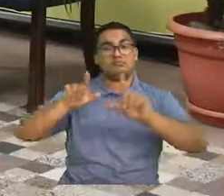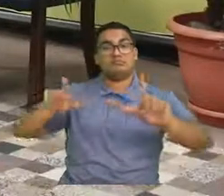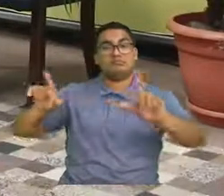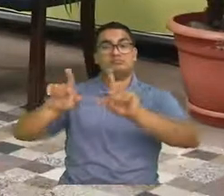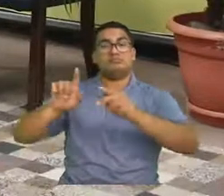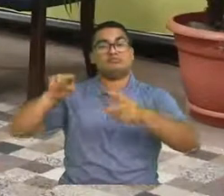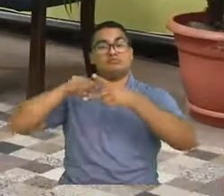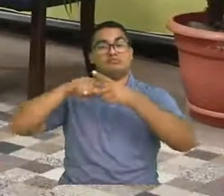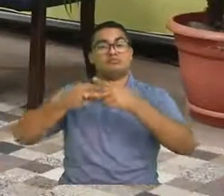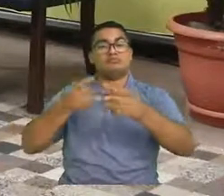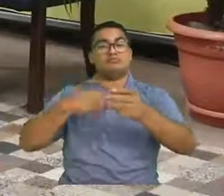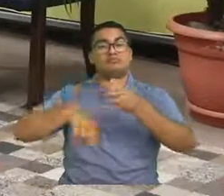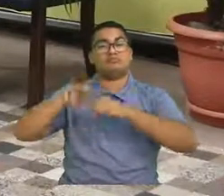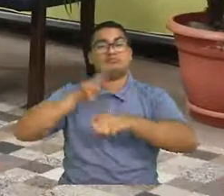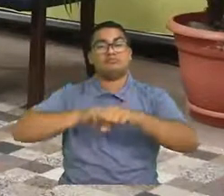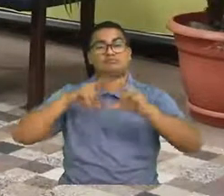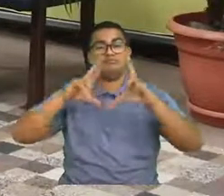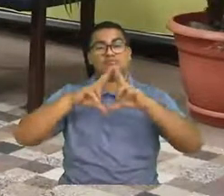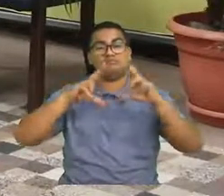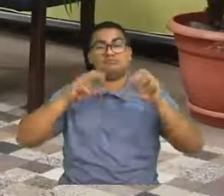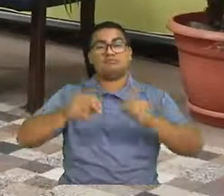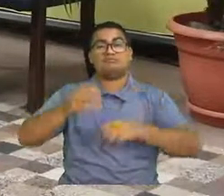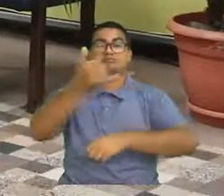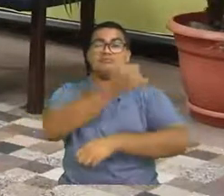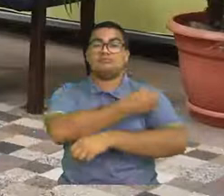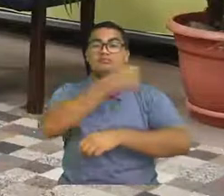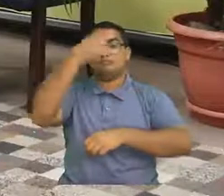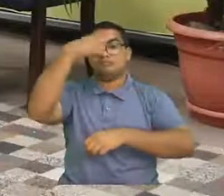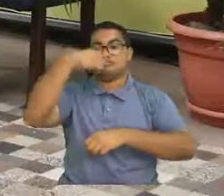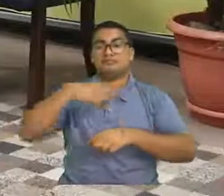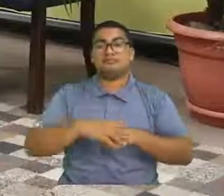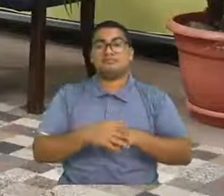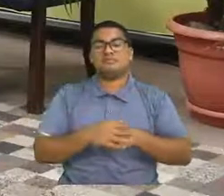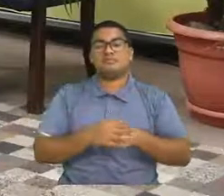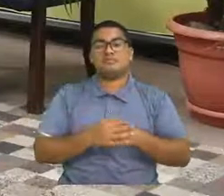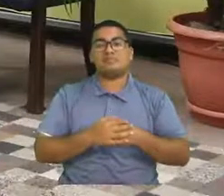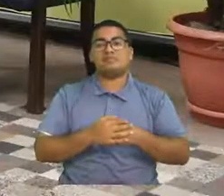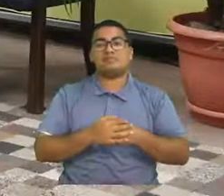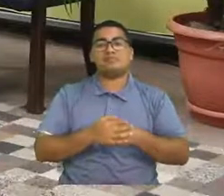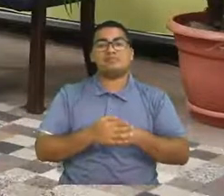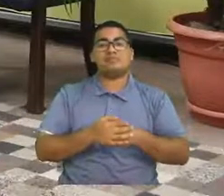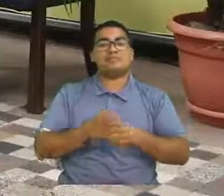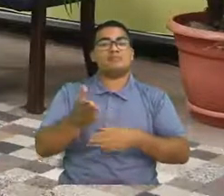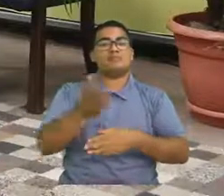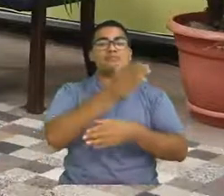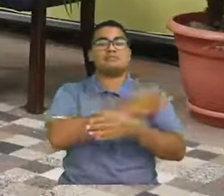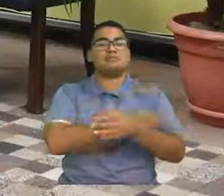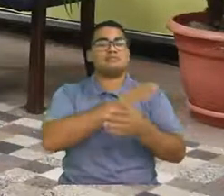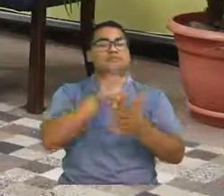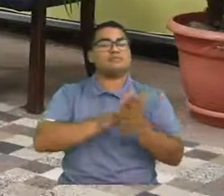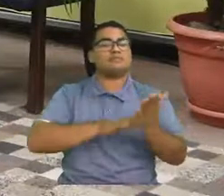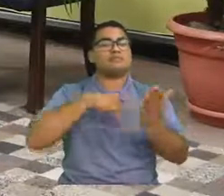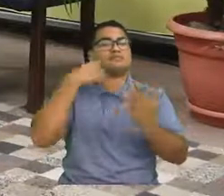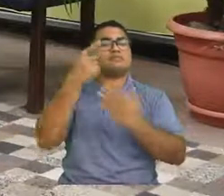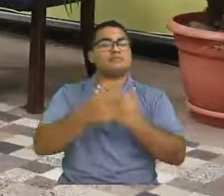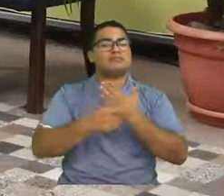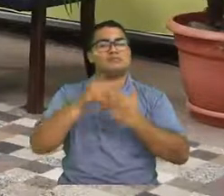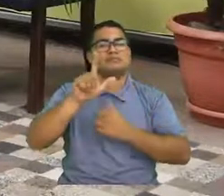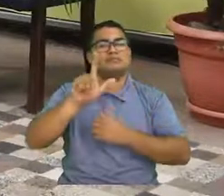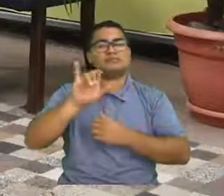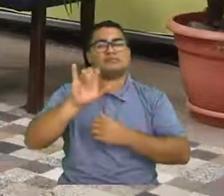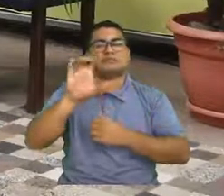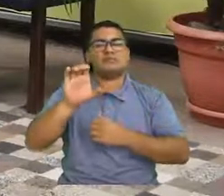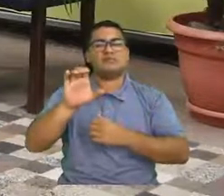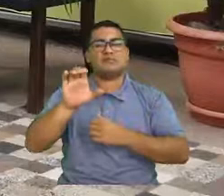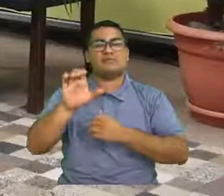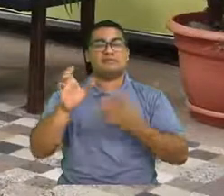donde se lanzó la Jornada Nacional de Vacunación. En la primera parte del programa, licenciada, hablamos de la vacuna